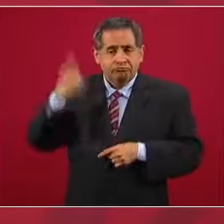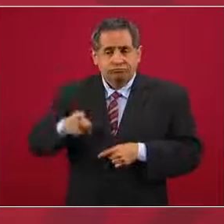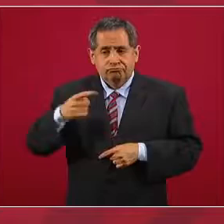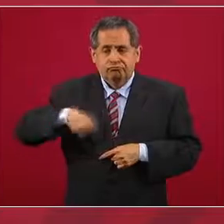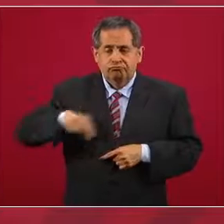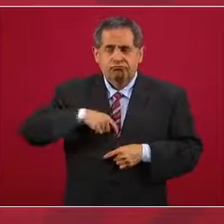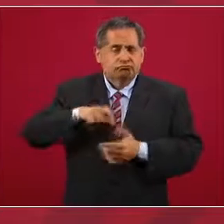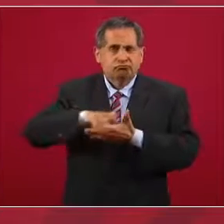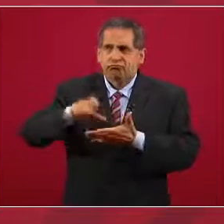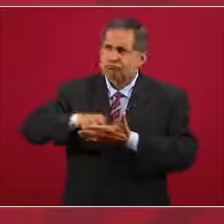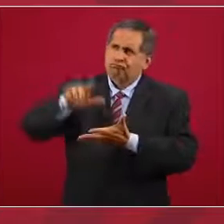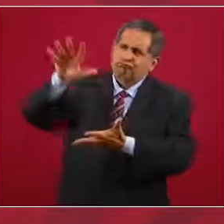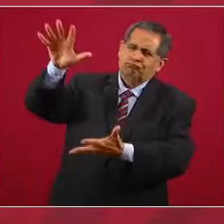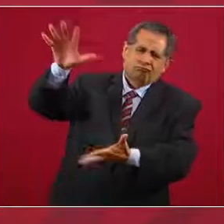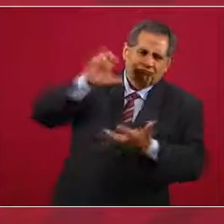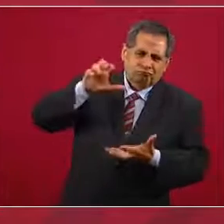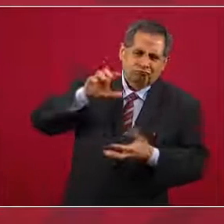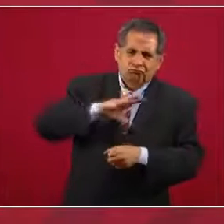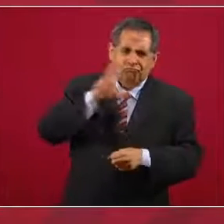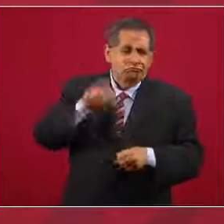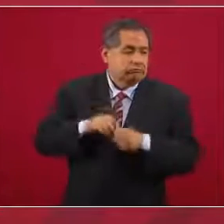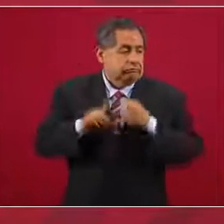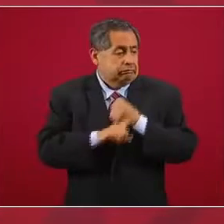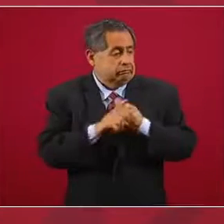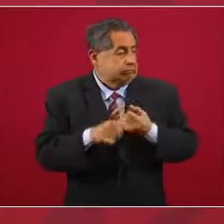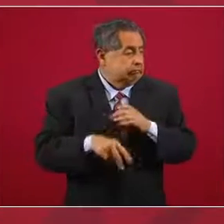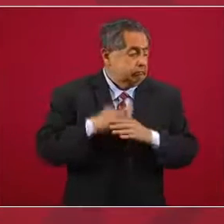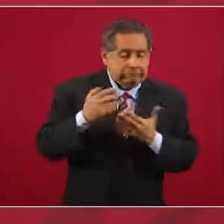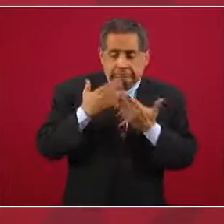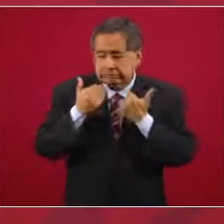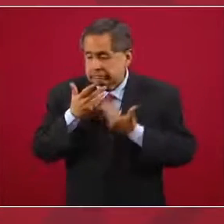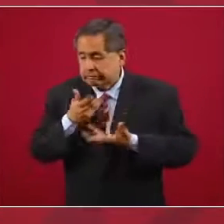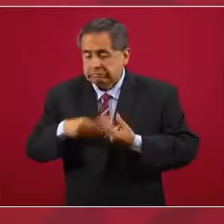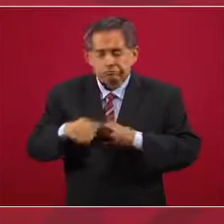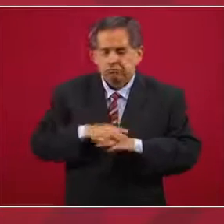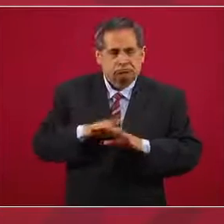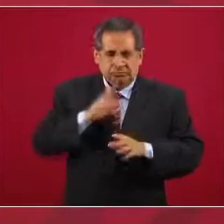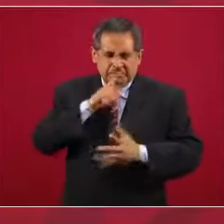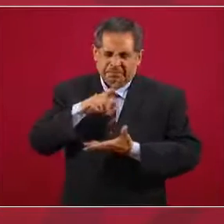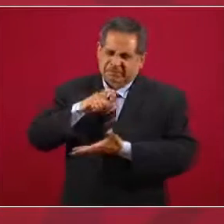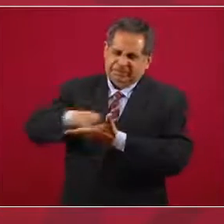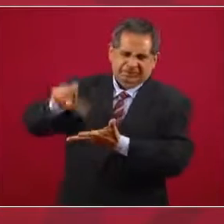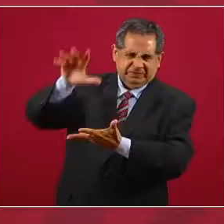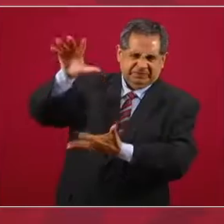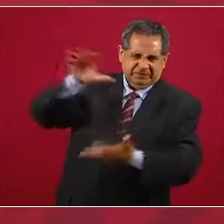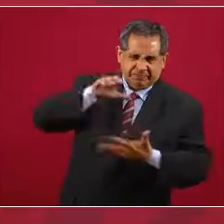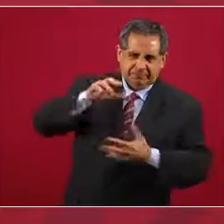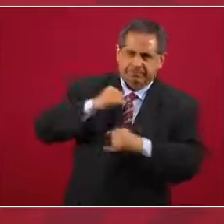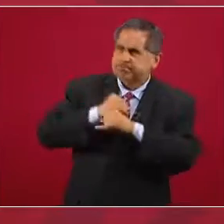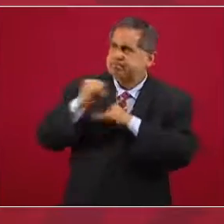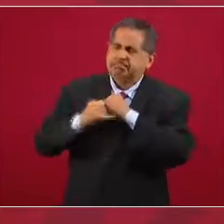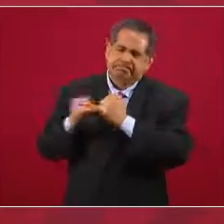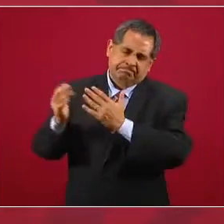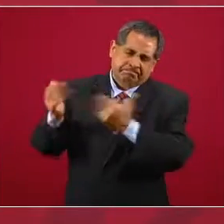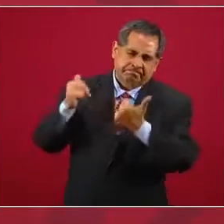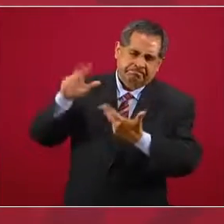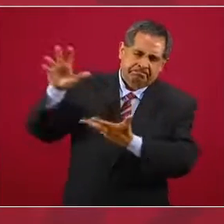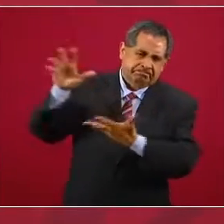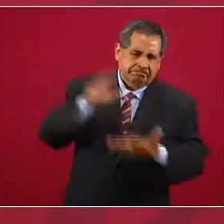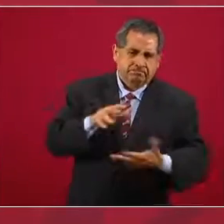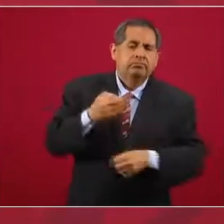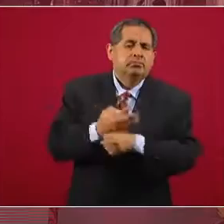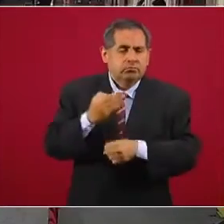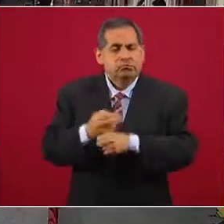esta compra para no tener problemas locales y de lo que ya menciono, pues hacerlo a nivel internacional. Y estamos en